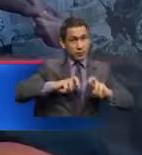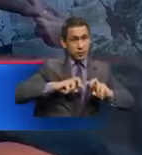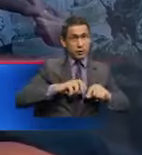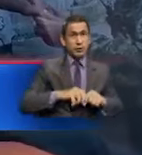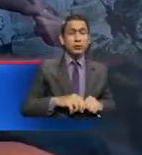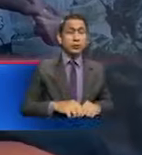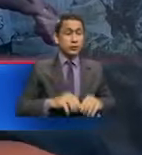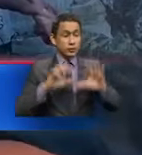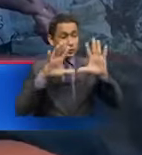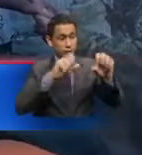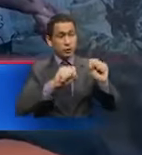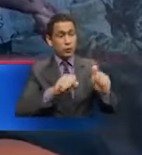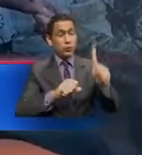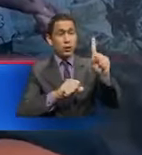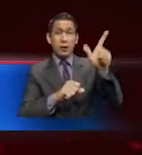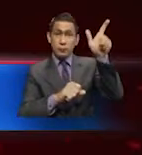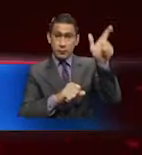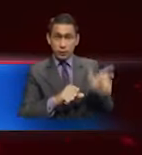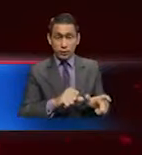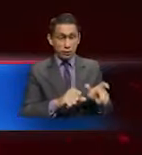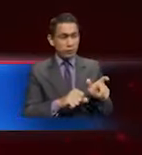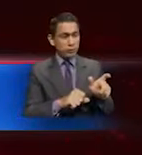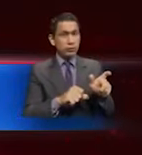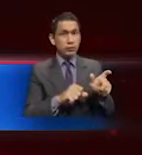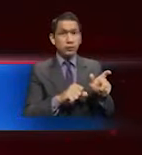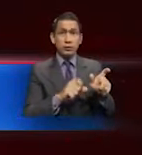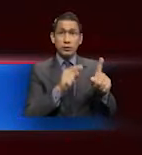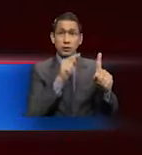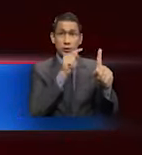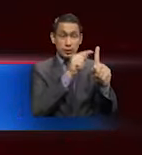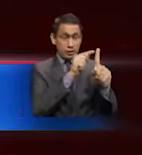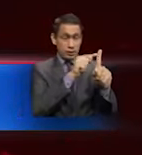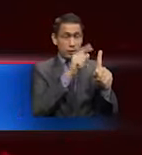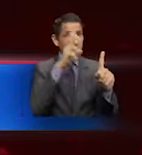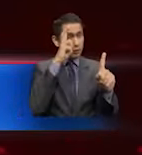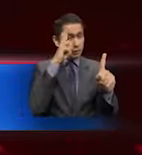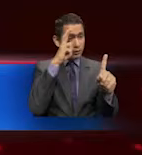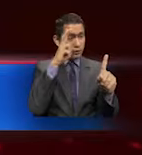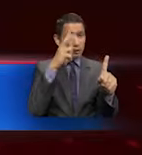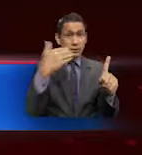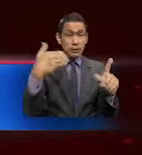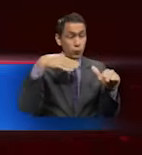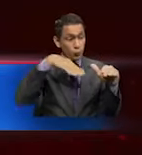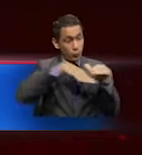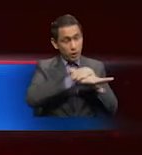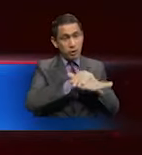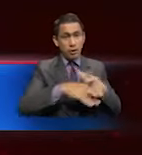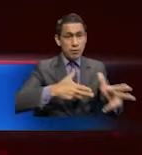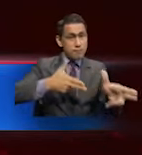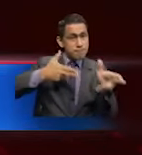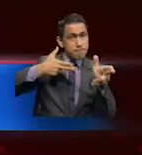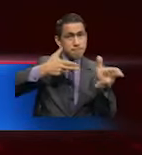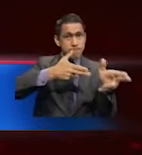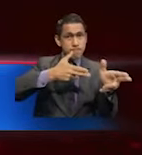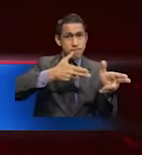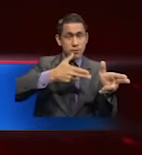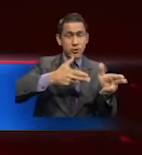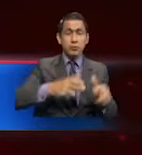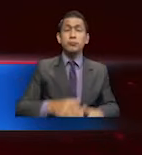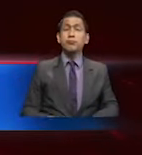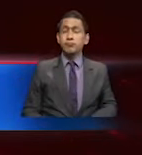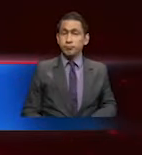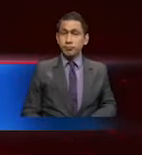a un ciudadano del grupo terrorista. Tenía en su poder una subametralladora UCI, una mini